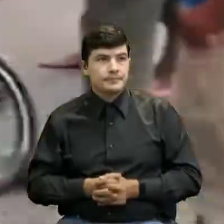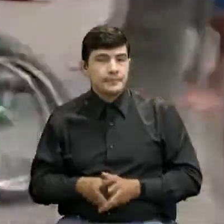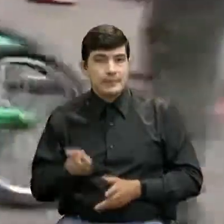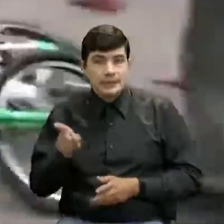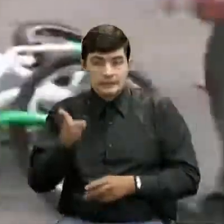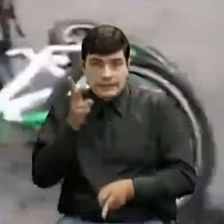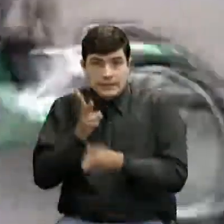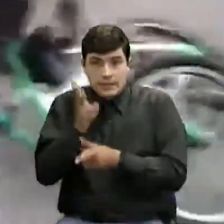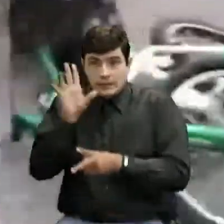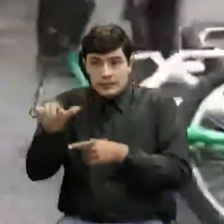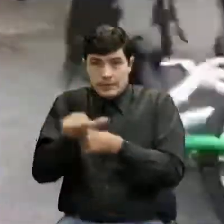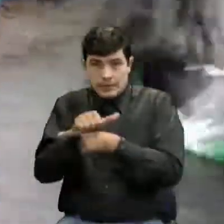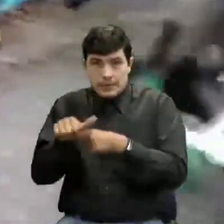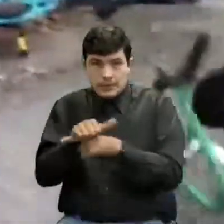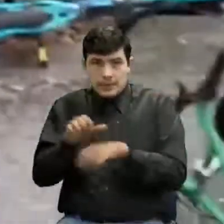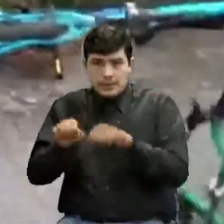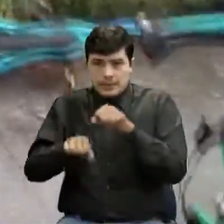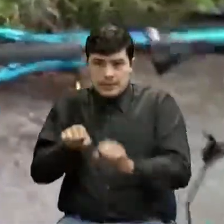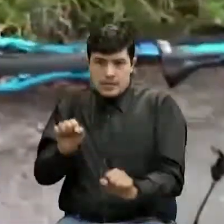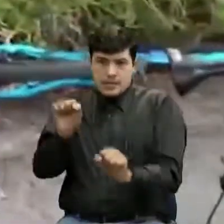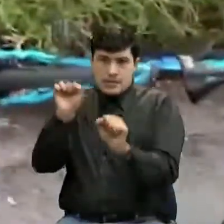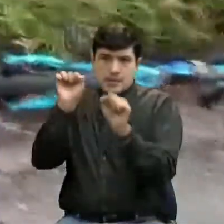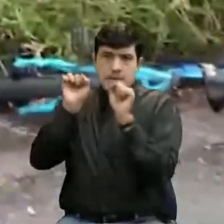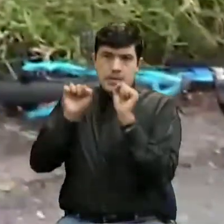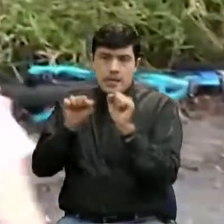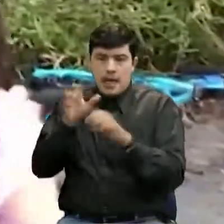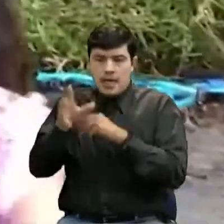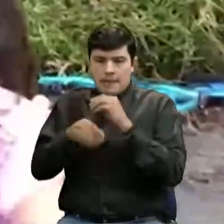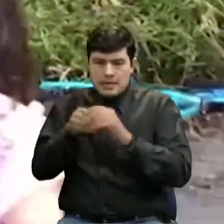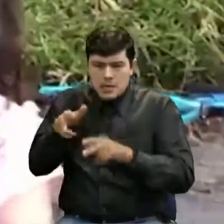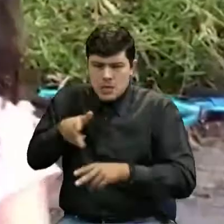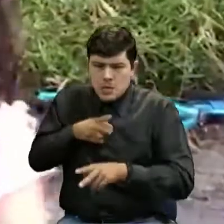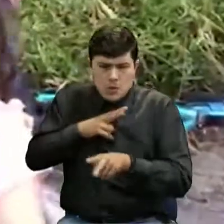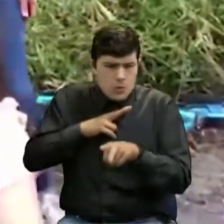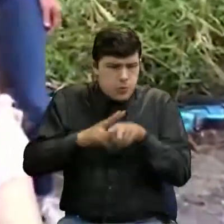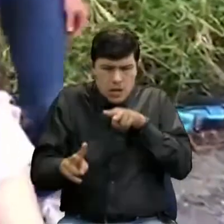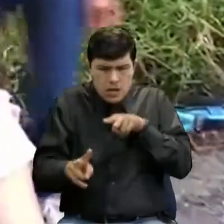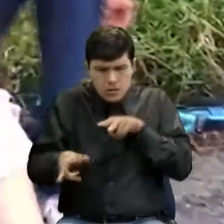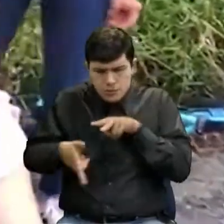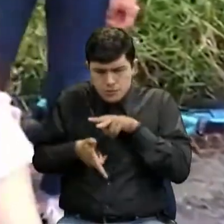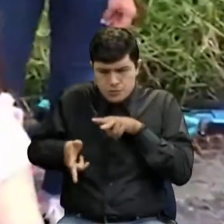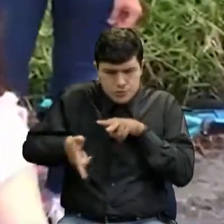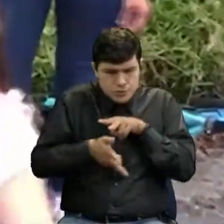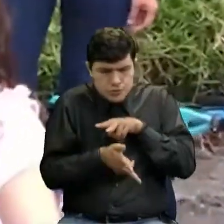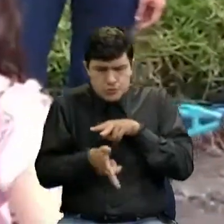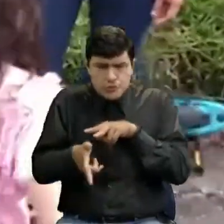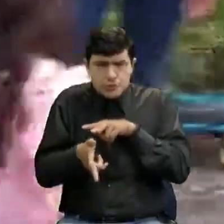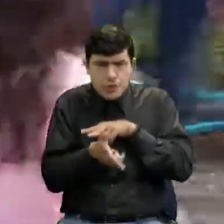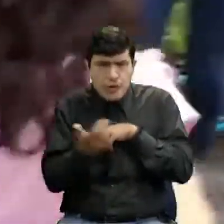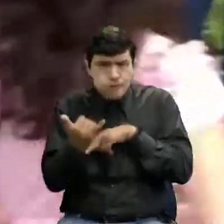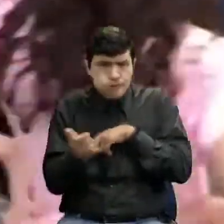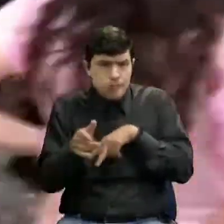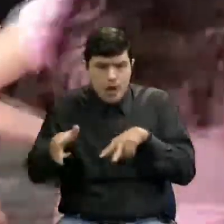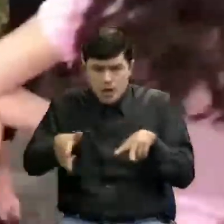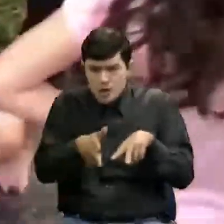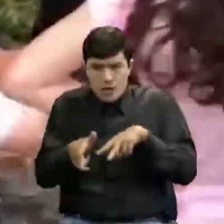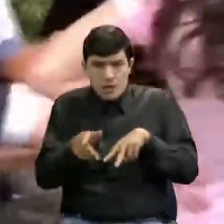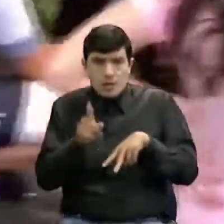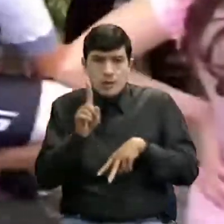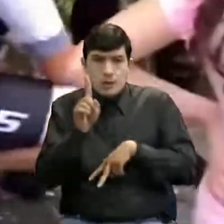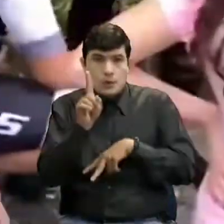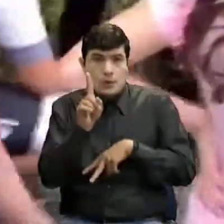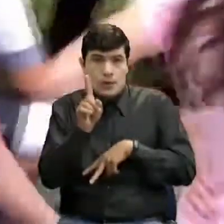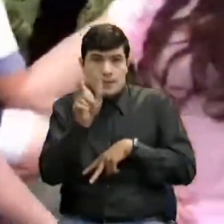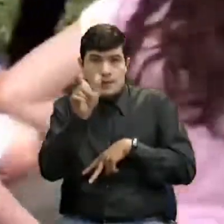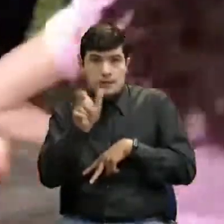del agua de la virgen la alta velocidad con la que descendían los jóvenes en bicicletas modificadas para tal fin hizo que uno